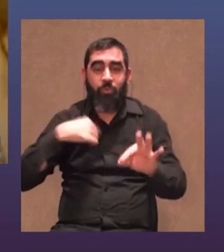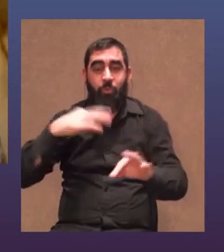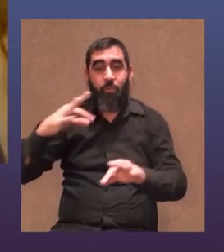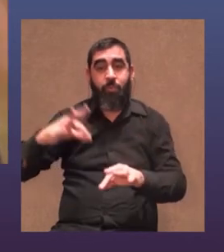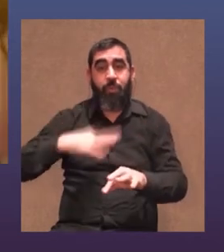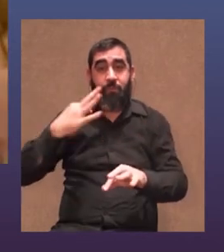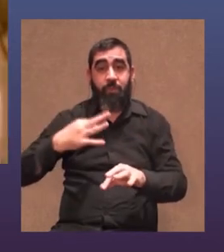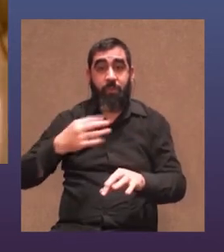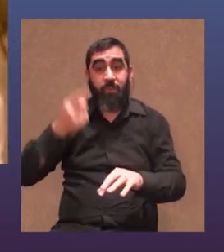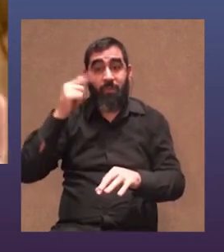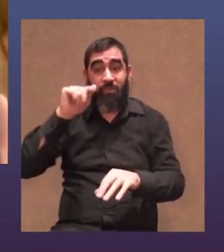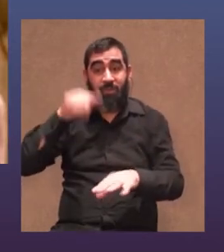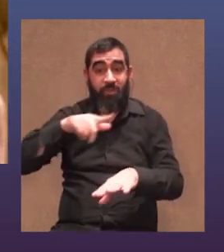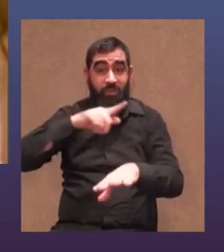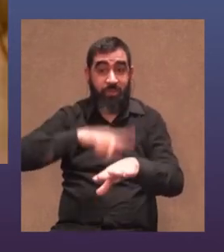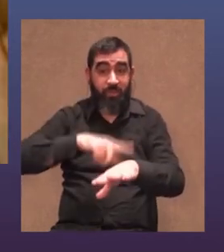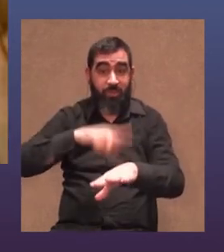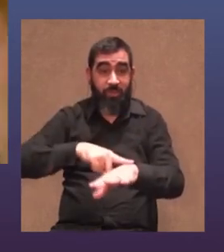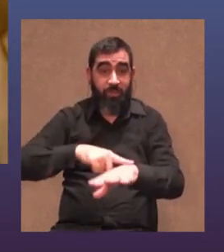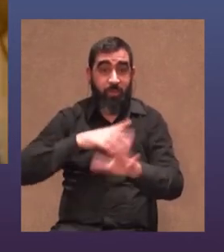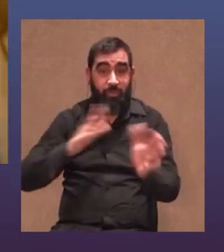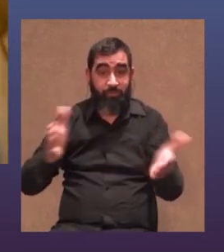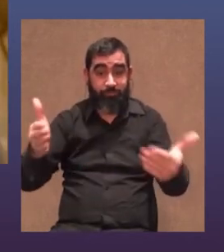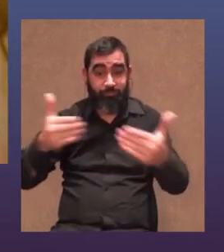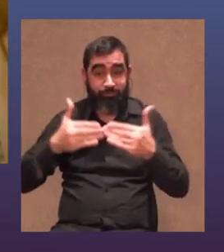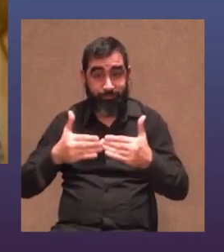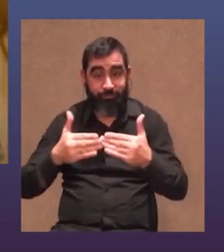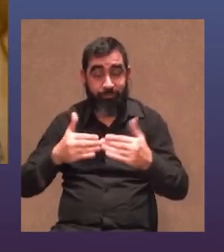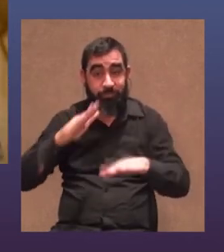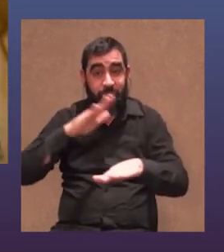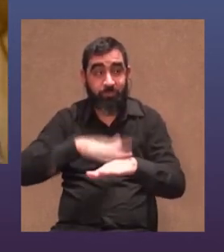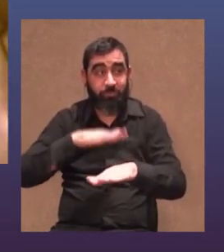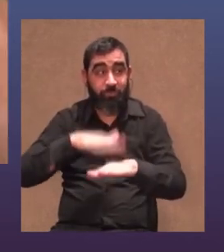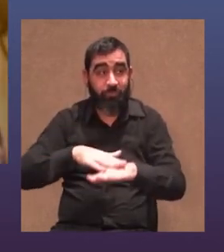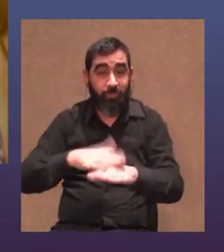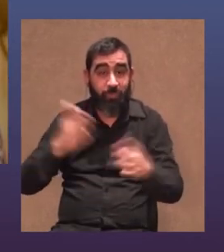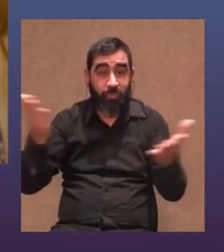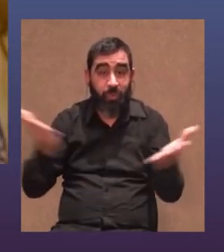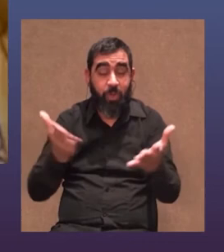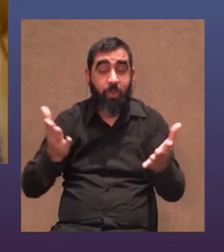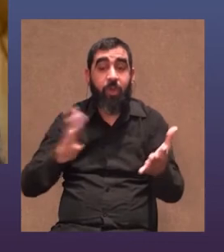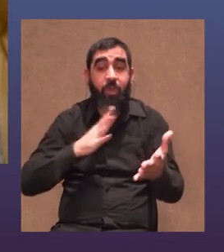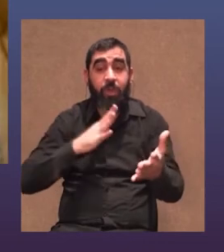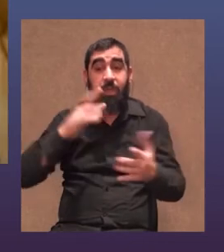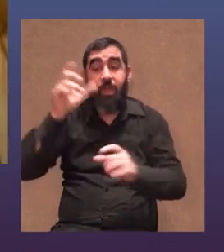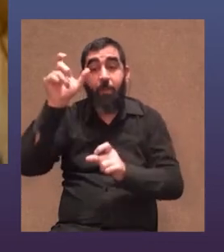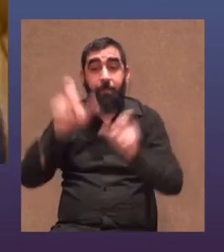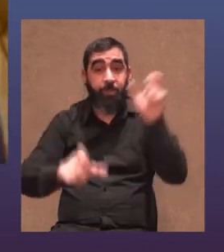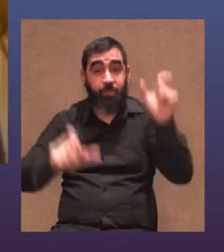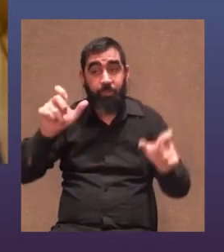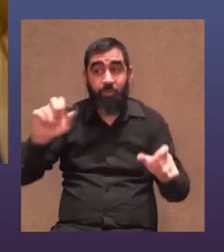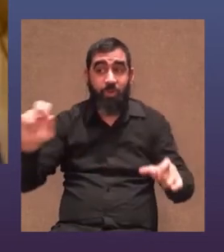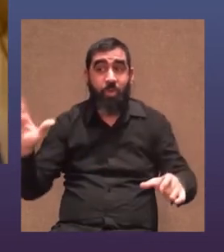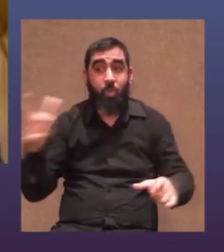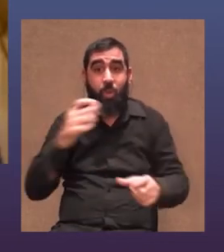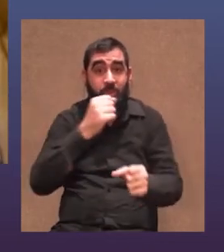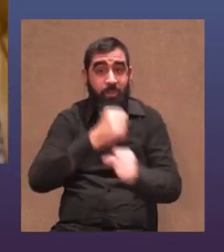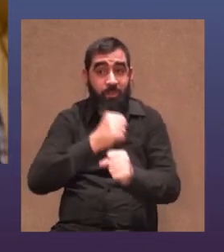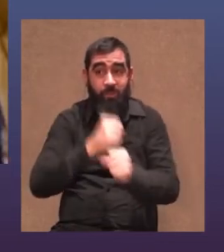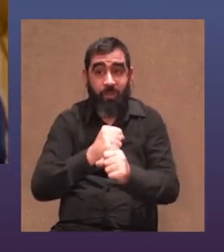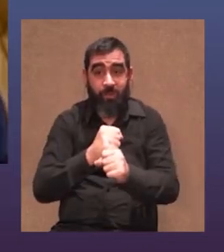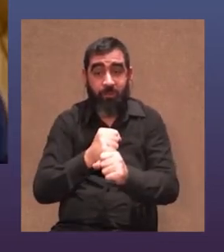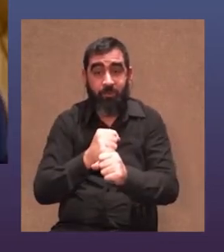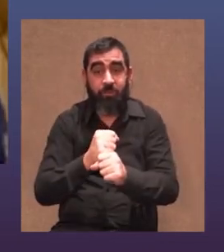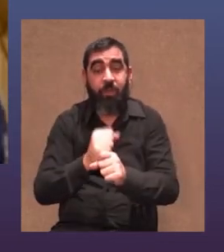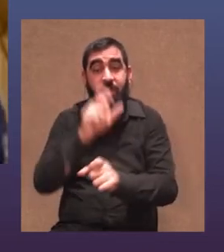Entonces, este tiempo de aislamiento, este tiempo en que los artistas no tenemos trabajo